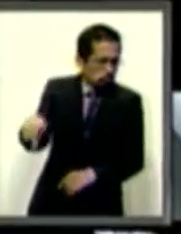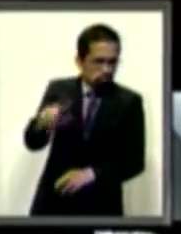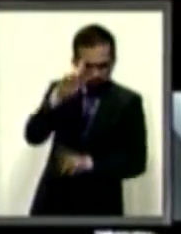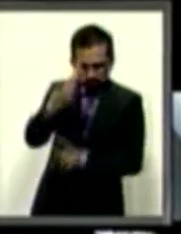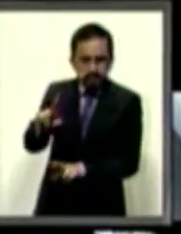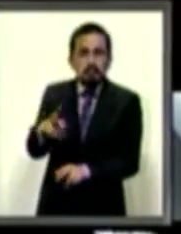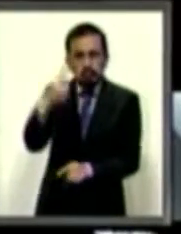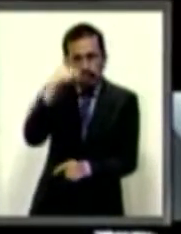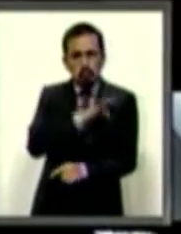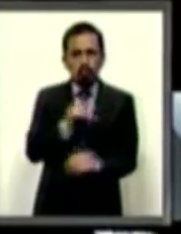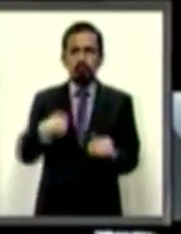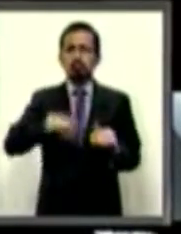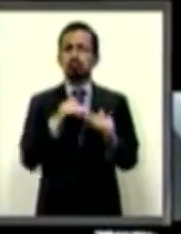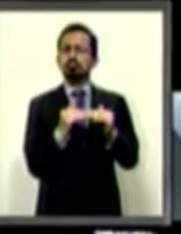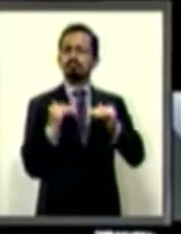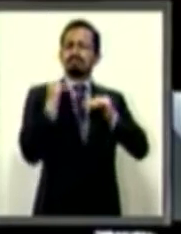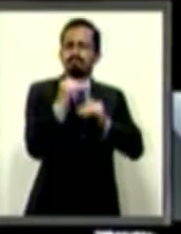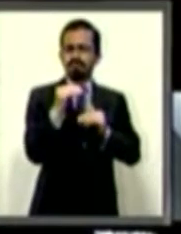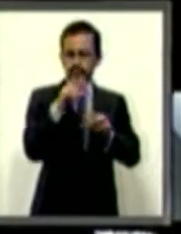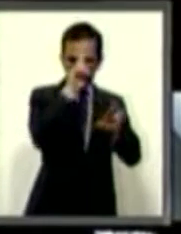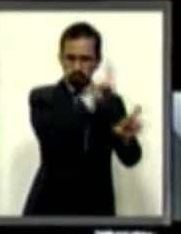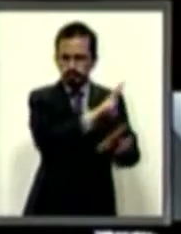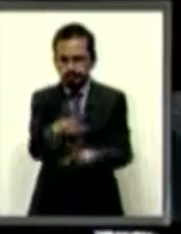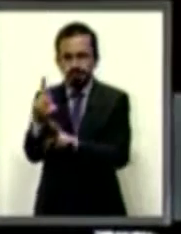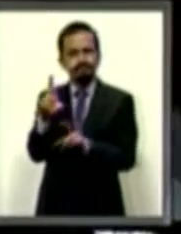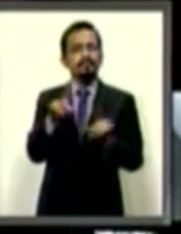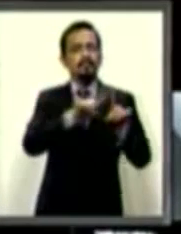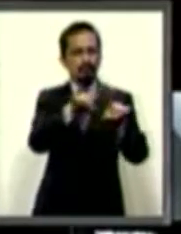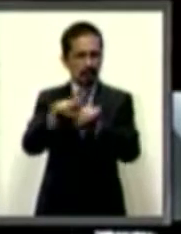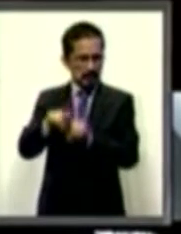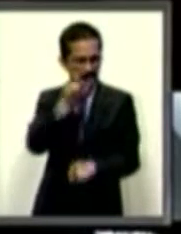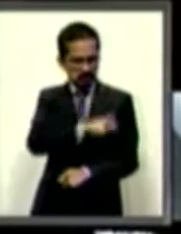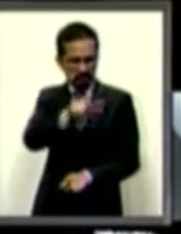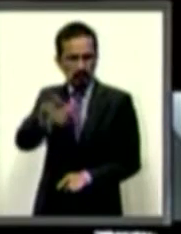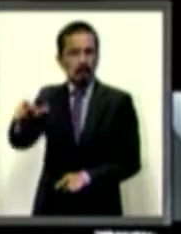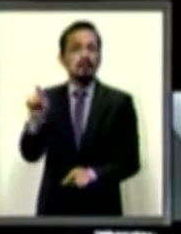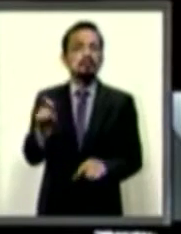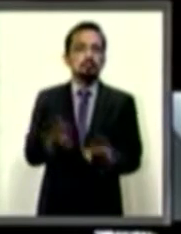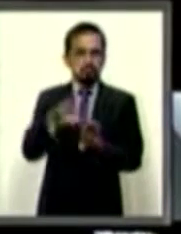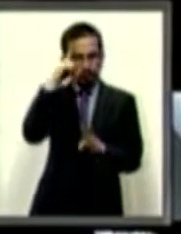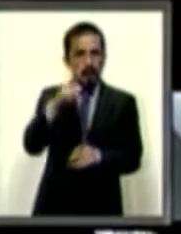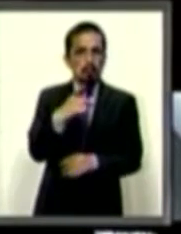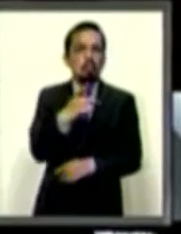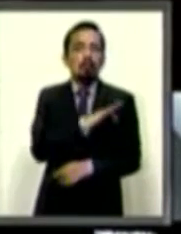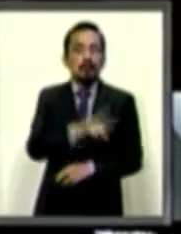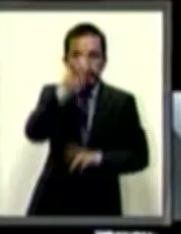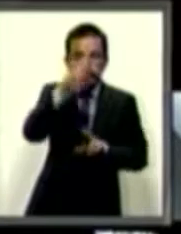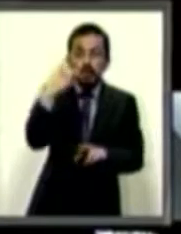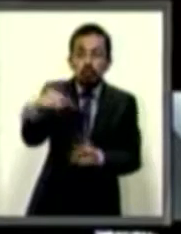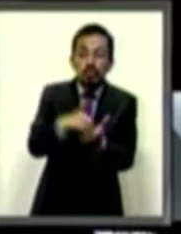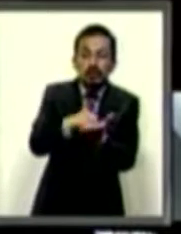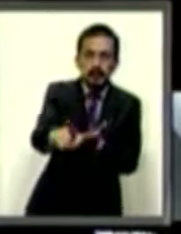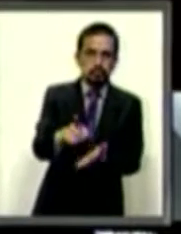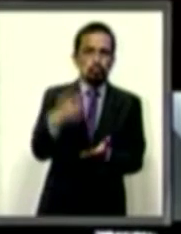exigencia de la construcción social de la diferencia, que no es otra cosa que la demanda del respeto al derecho a la identidad